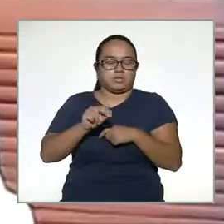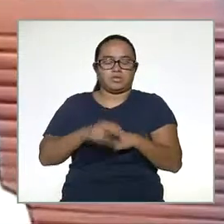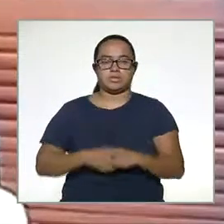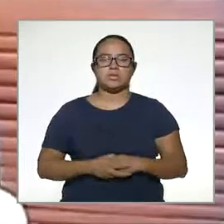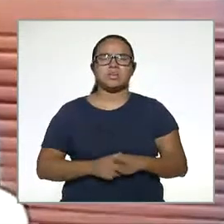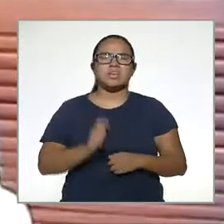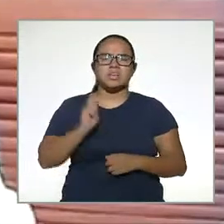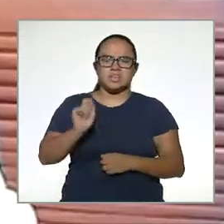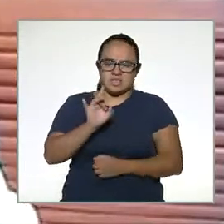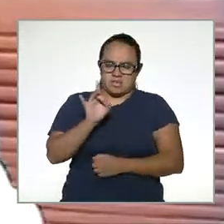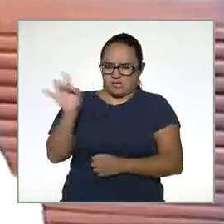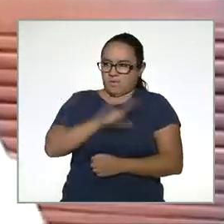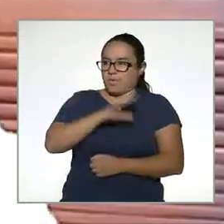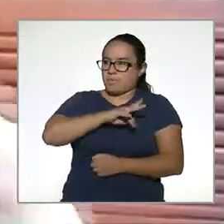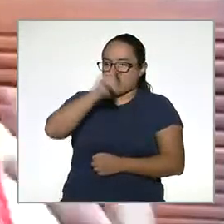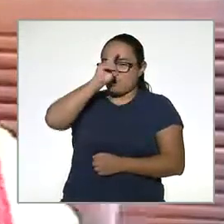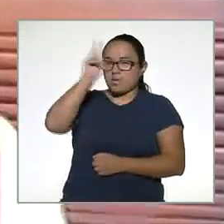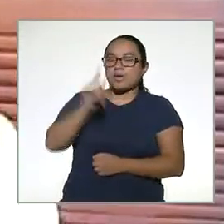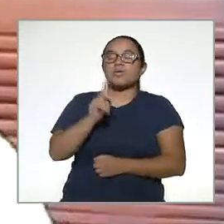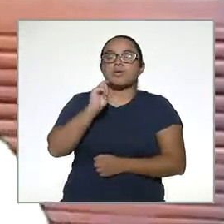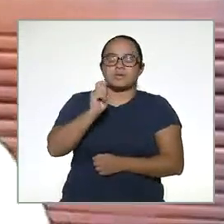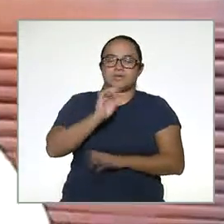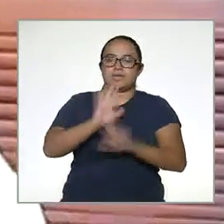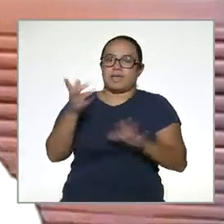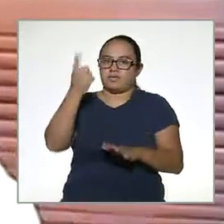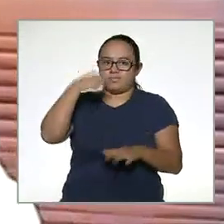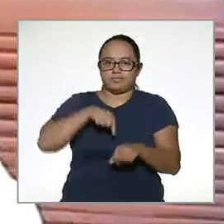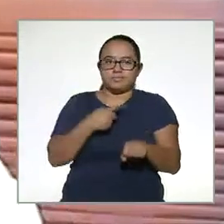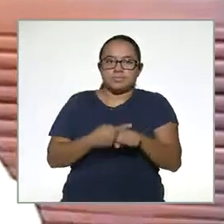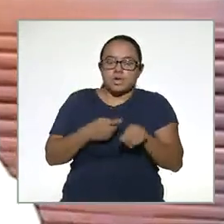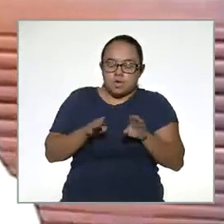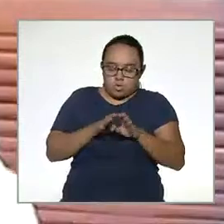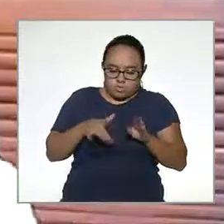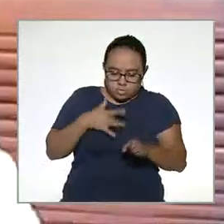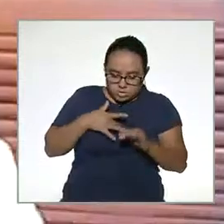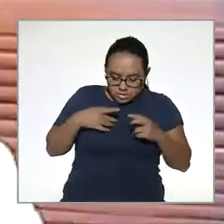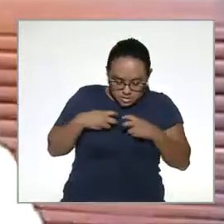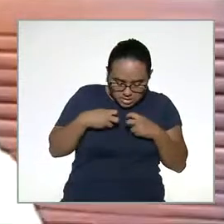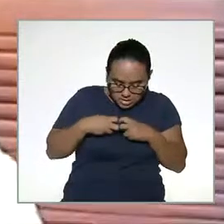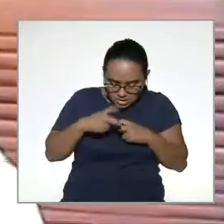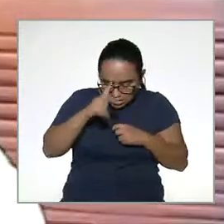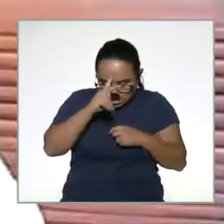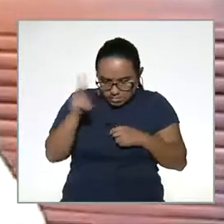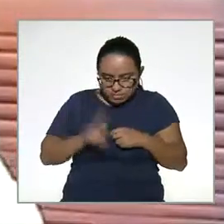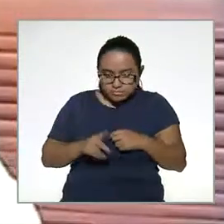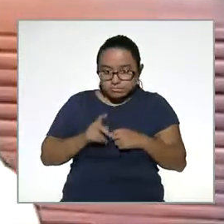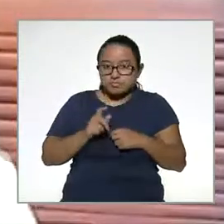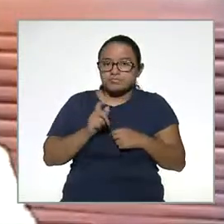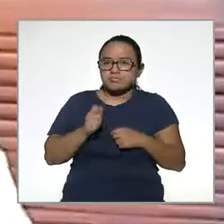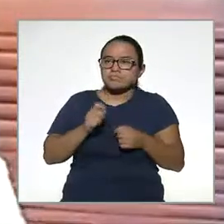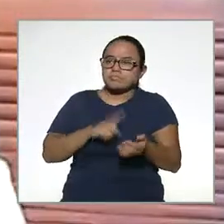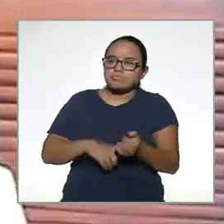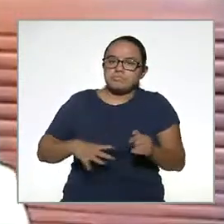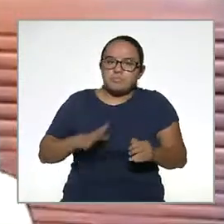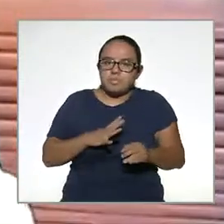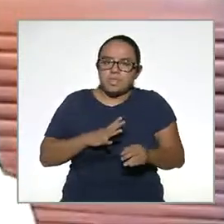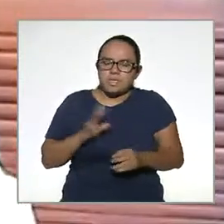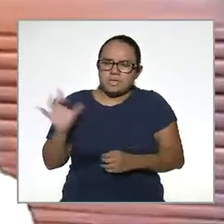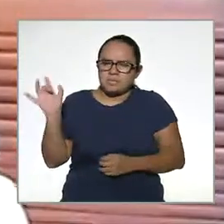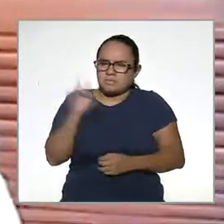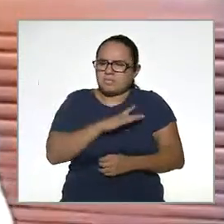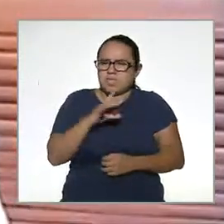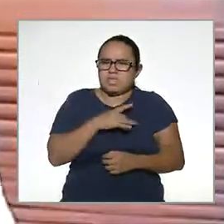es un trastorno que está dentro del rango de la ansiedad y entonces está caracterizado por tener un miedo